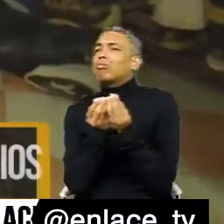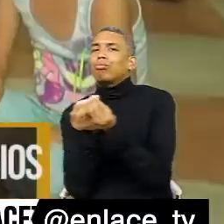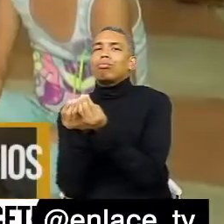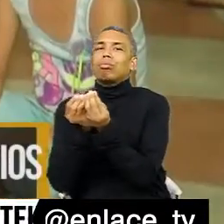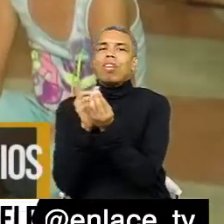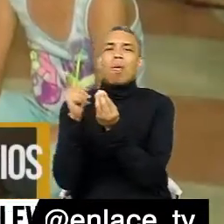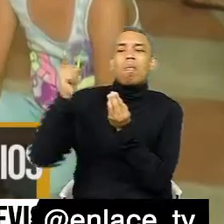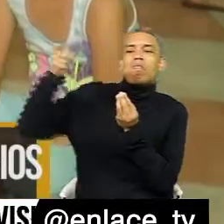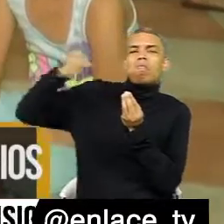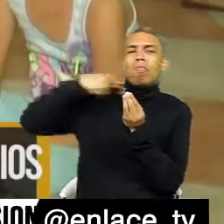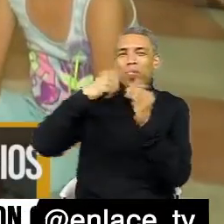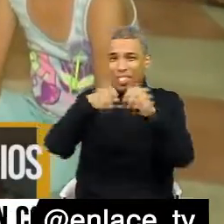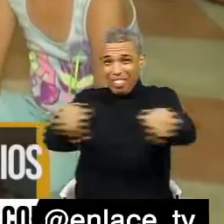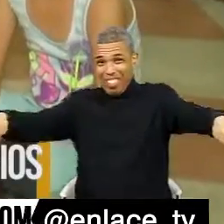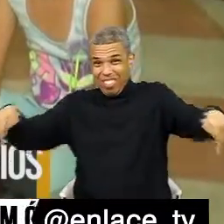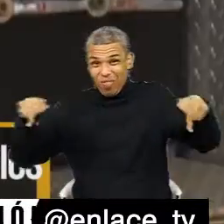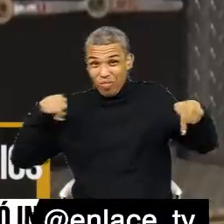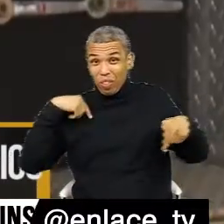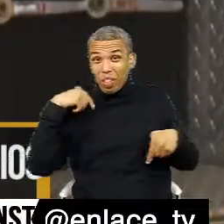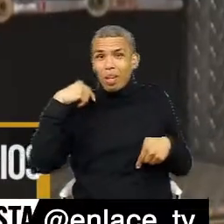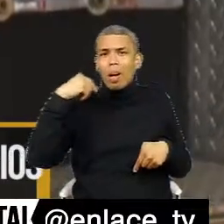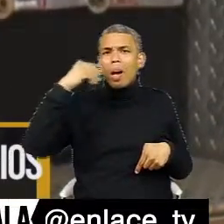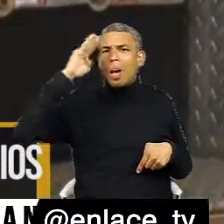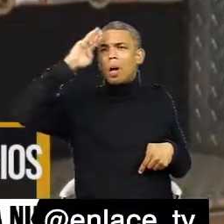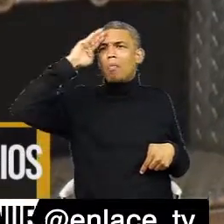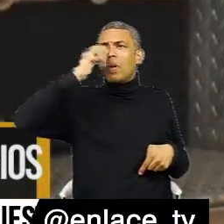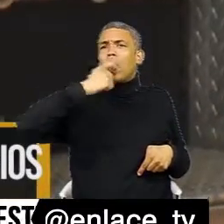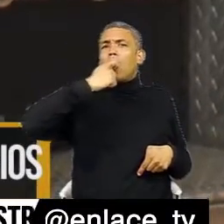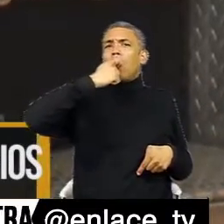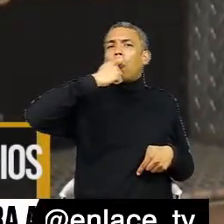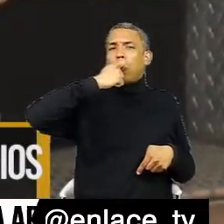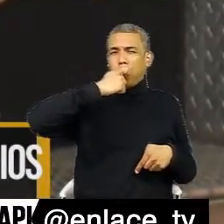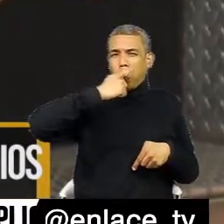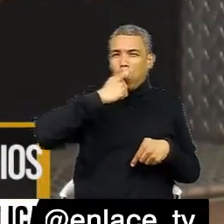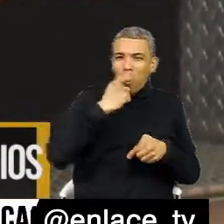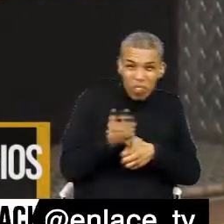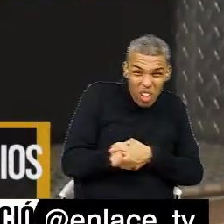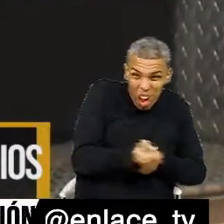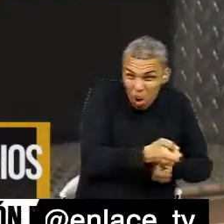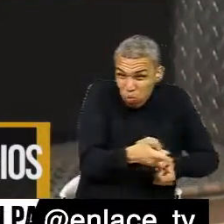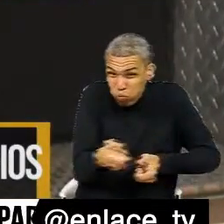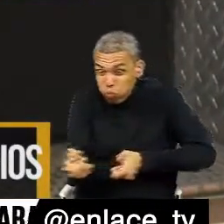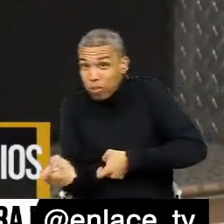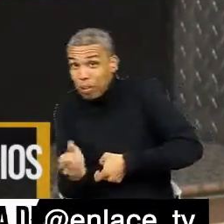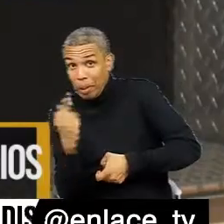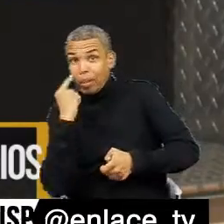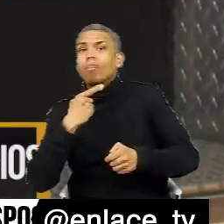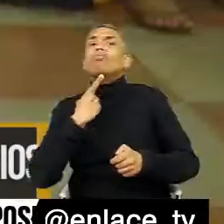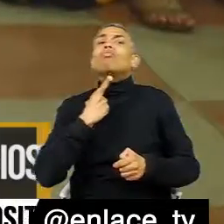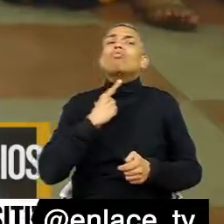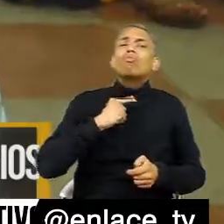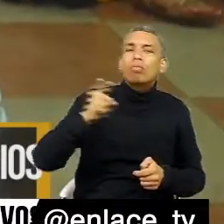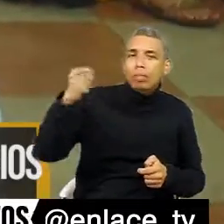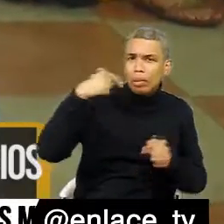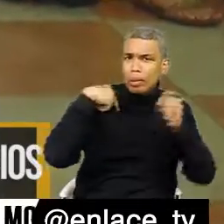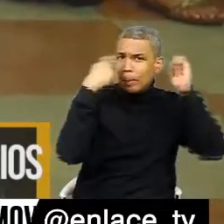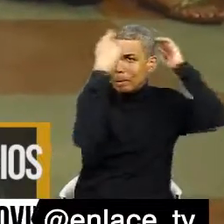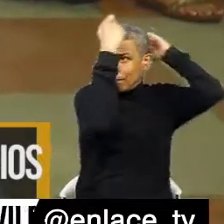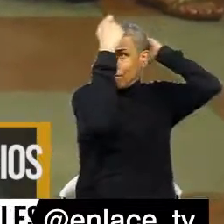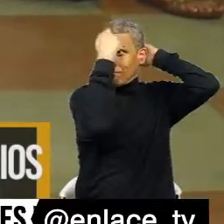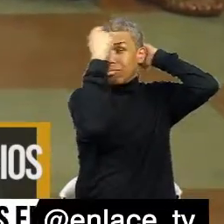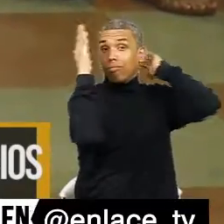por supuesto mucha diversión. Me gustó los cascos y la ropa de los bomberos. ¿Te gustaría ser